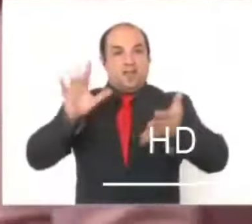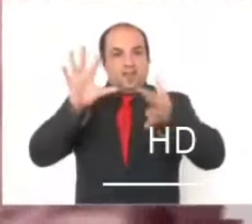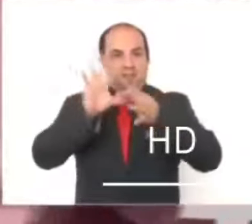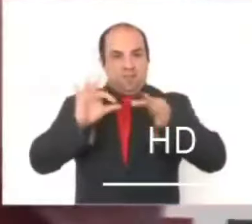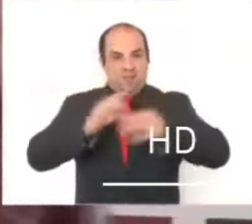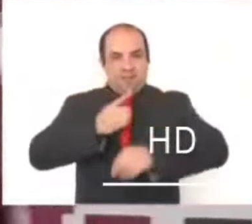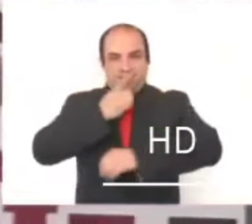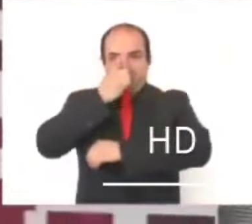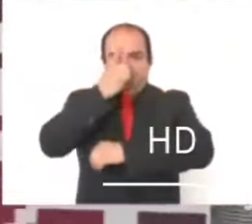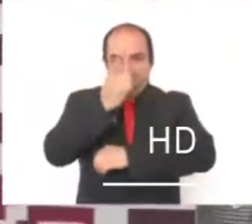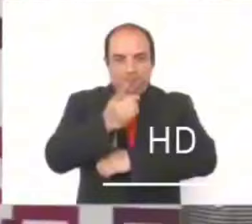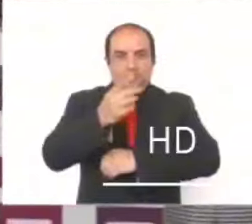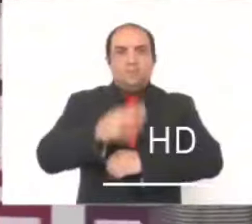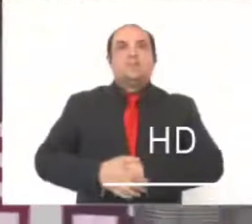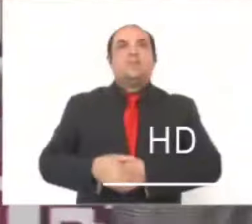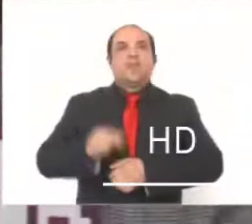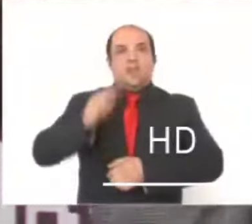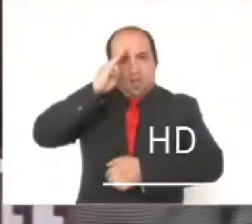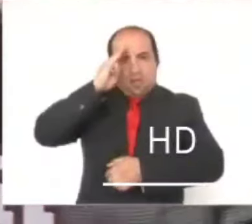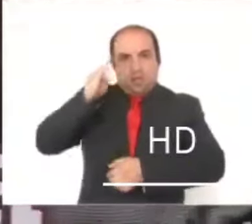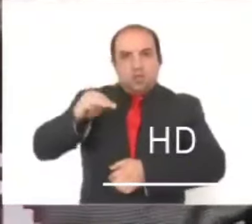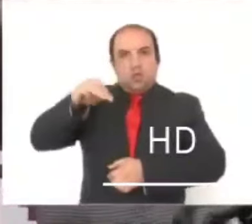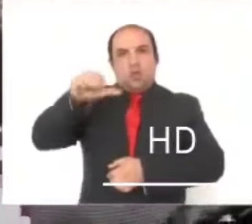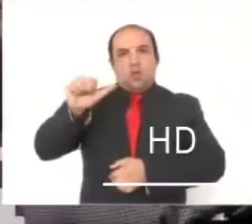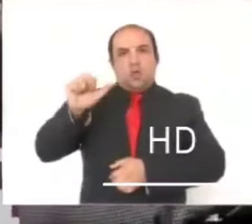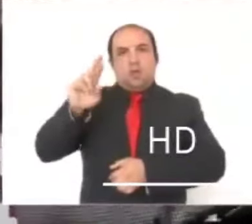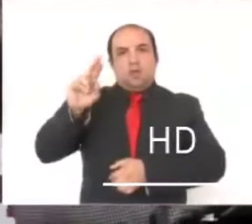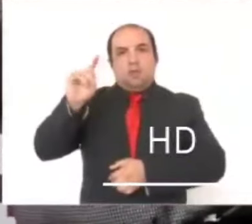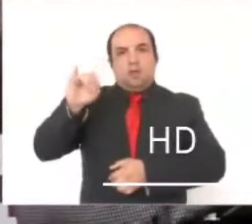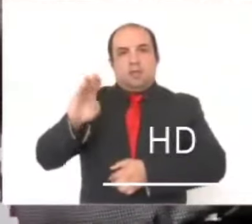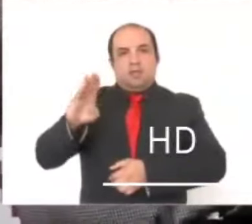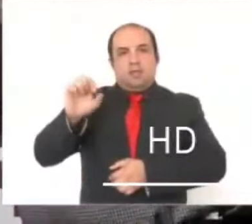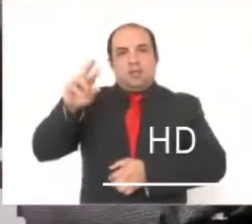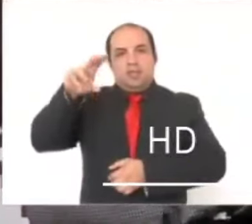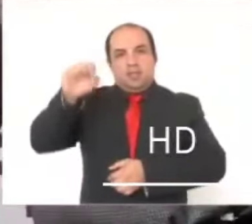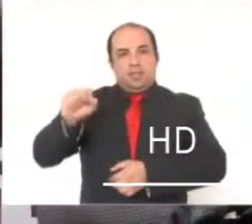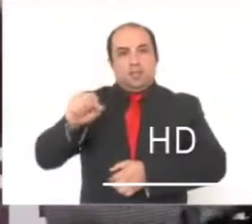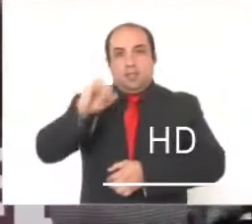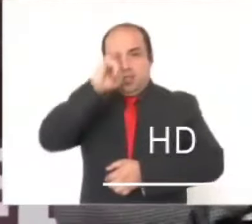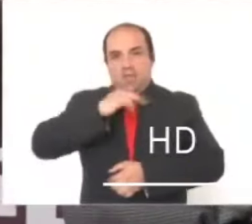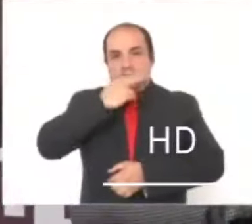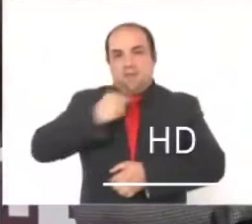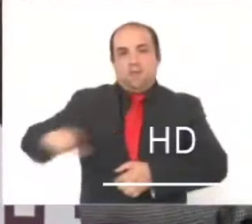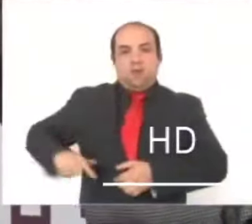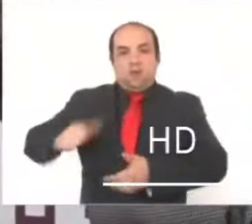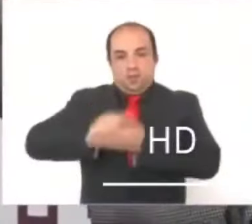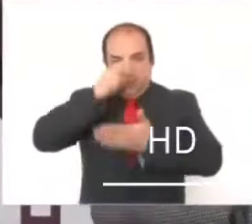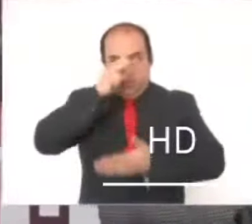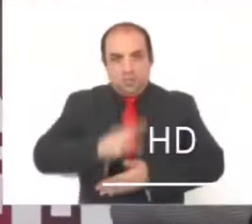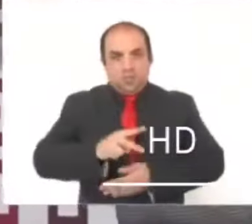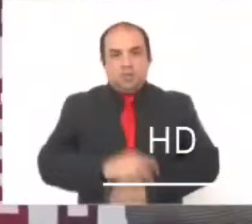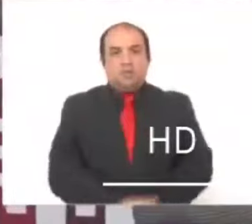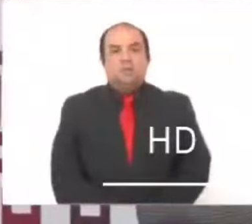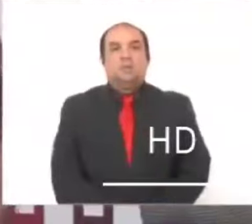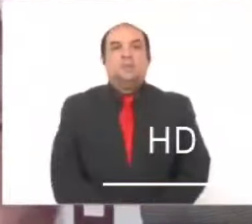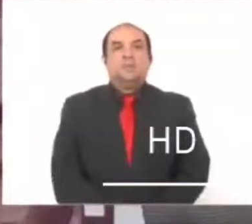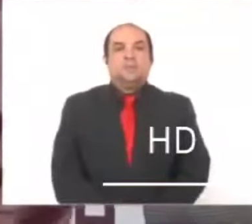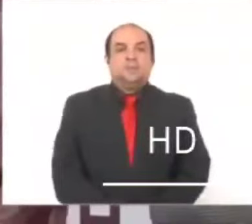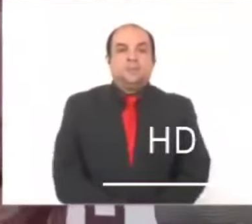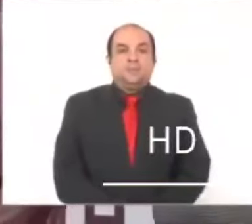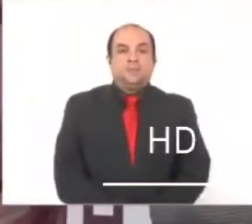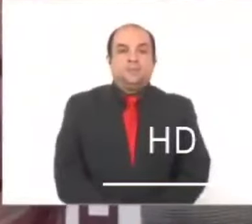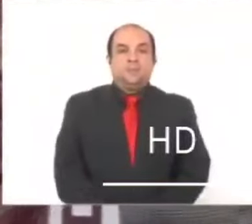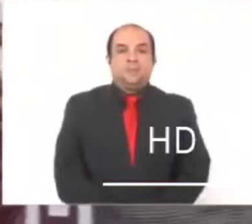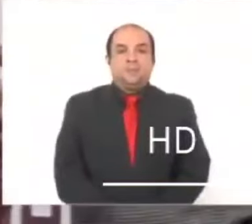Agradecemos el mensaje que nos ha dirigido el maestro Martí Batres Guadarrama, jefe de gobierno de la Ciudad de México.